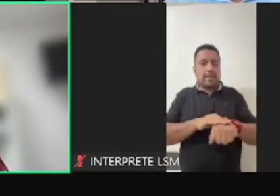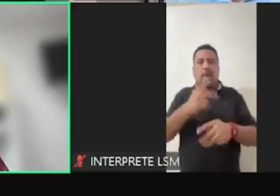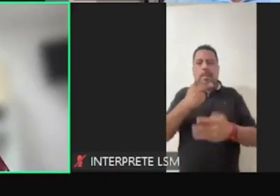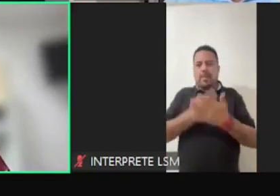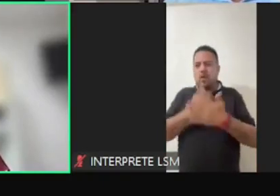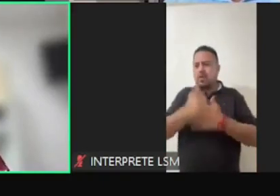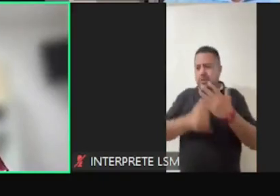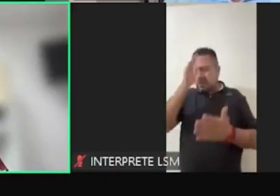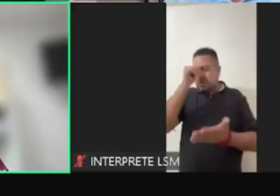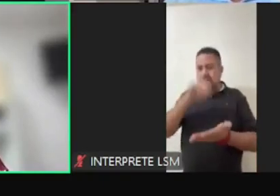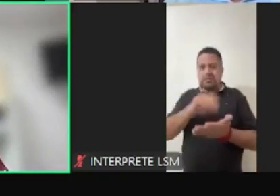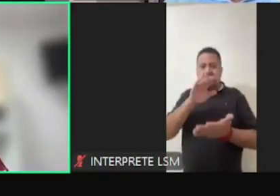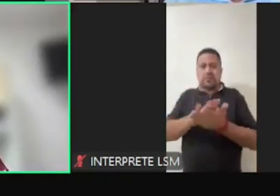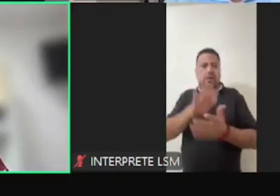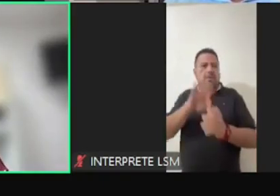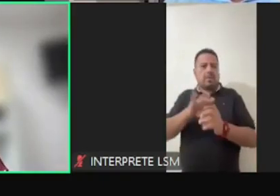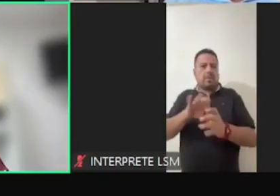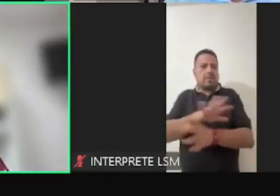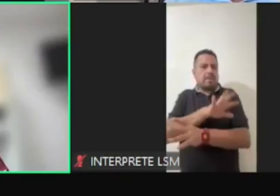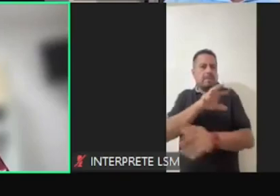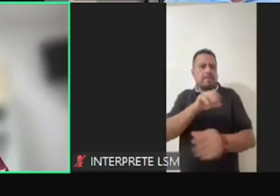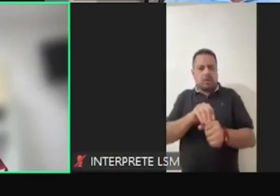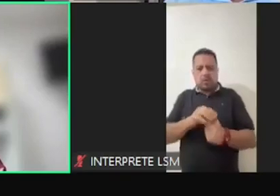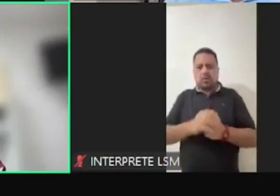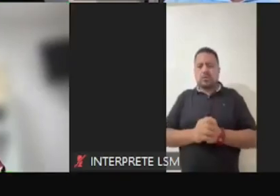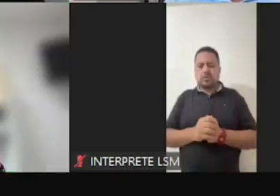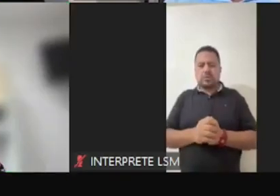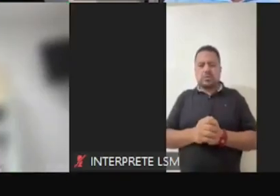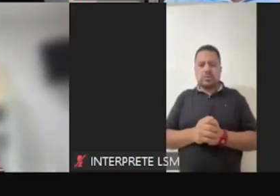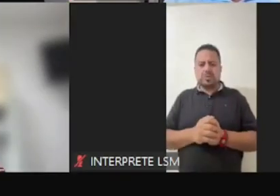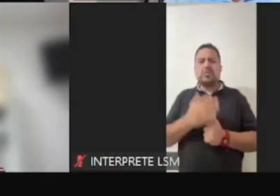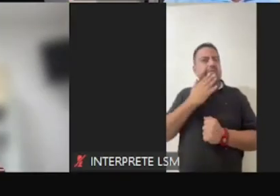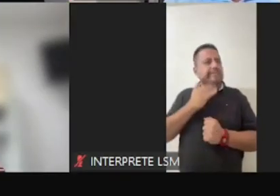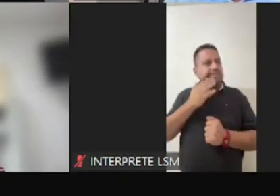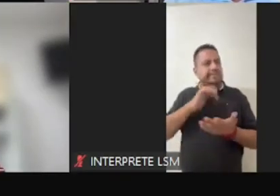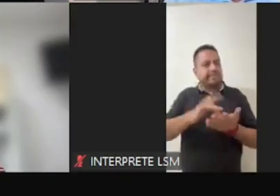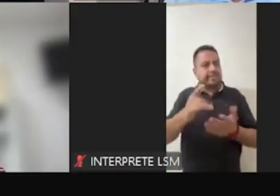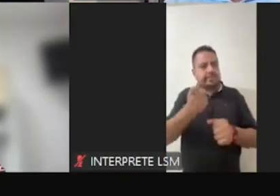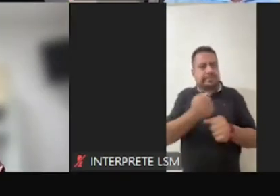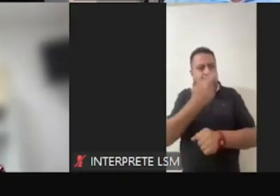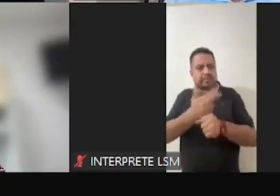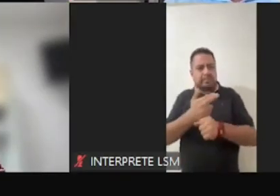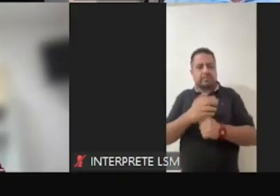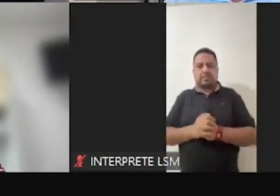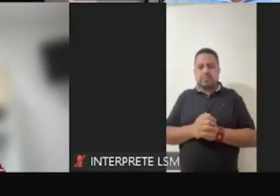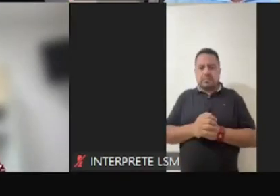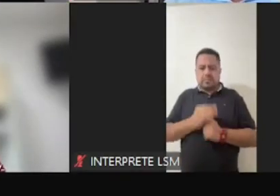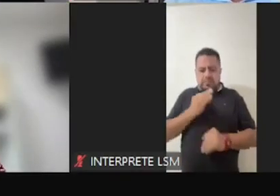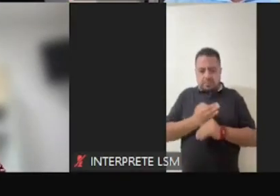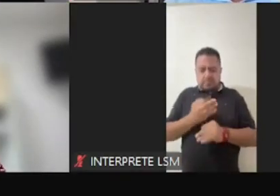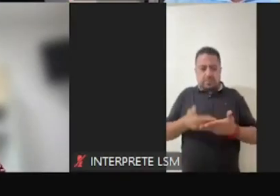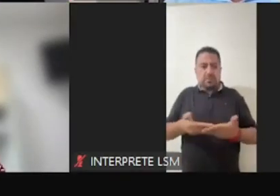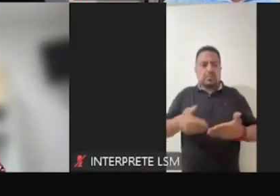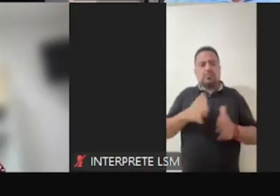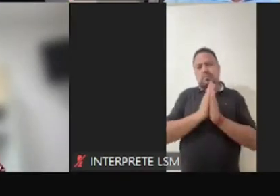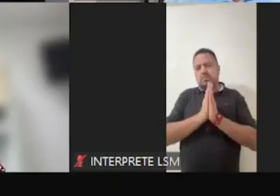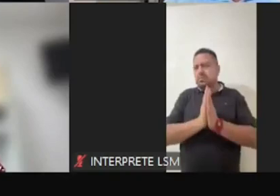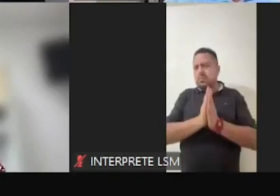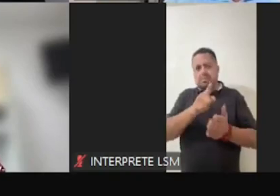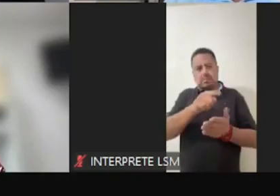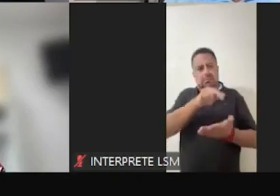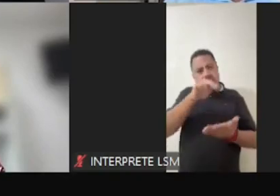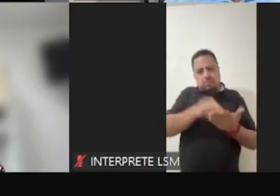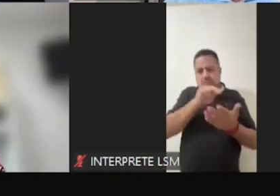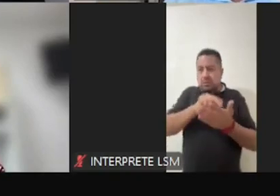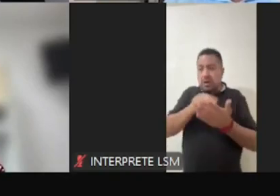resolución fue aprobado por unanimidad de votos muy amable secretaria general En consecuencia sírvase recabar las firmas